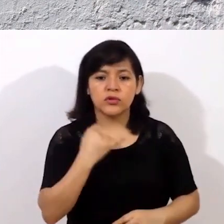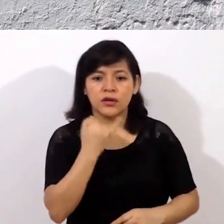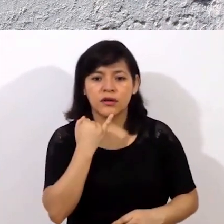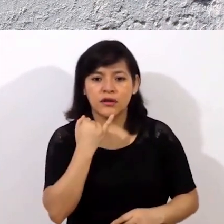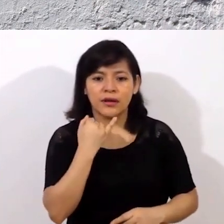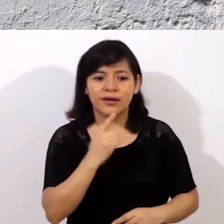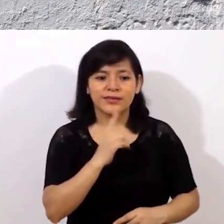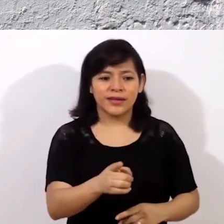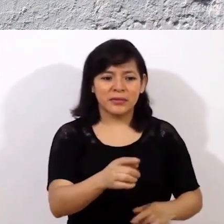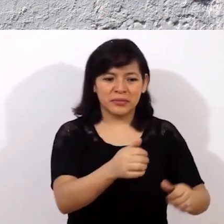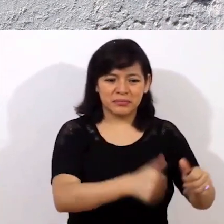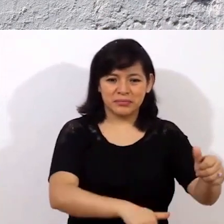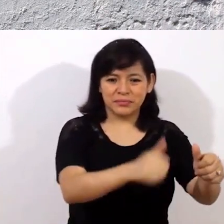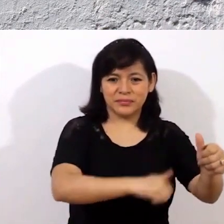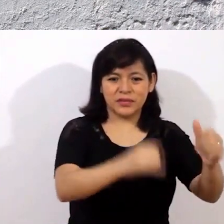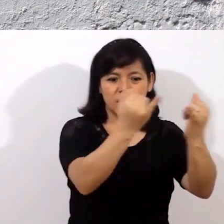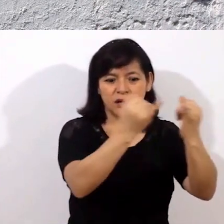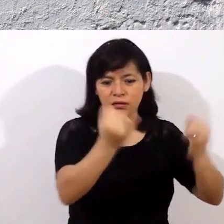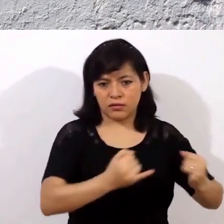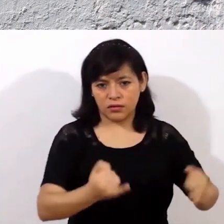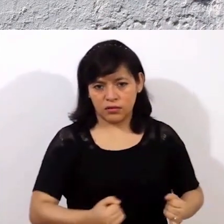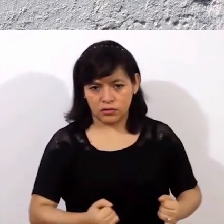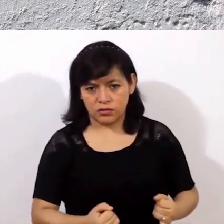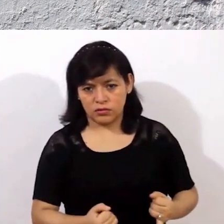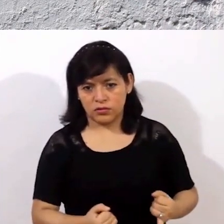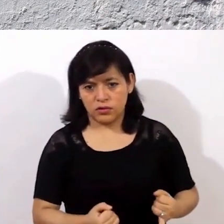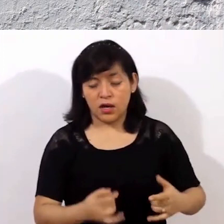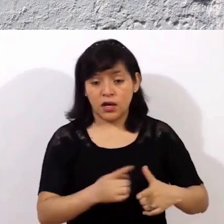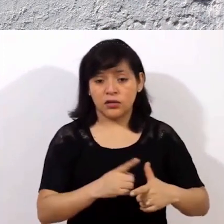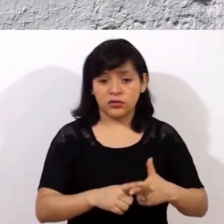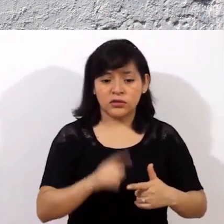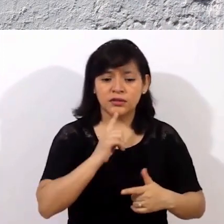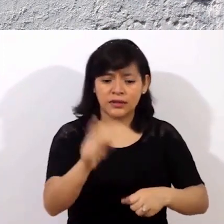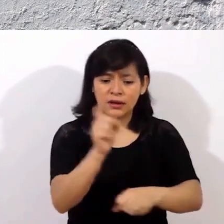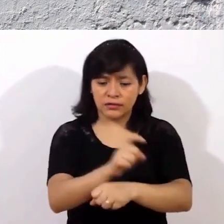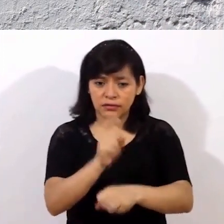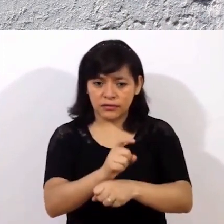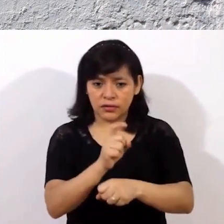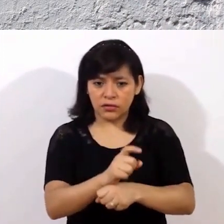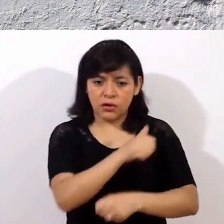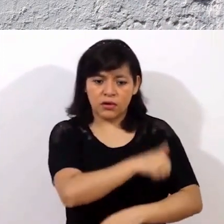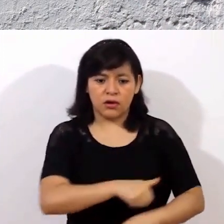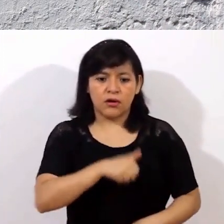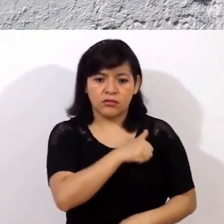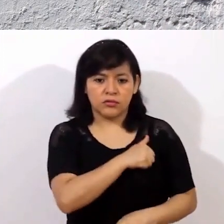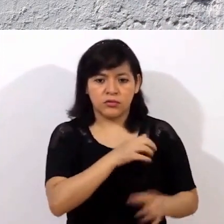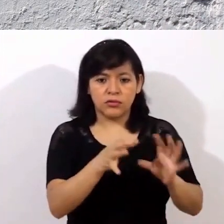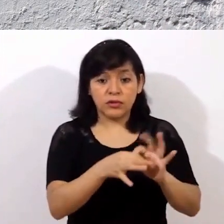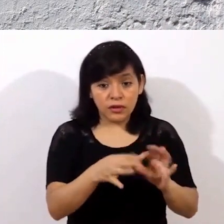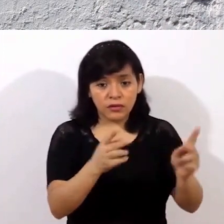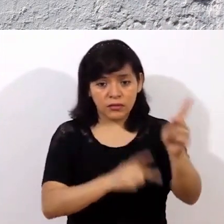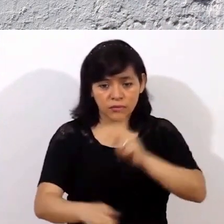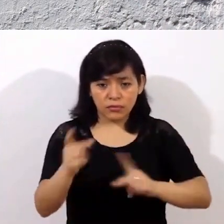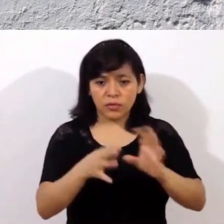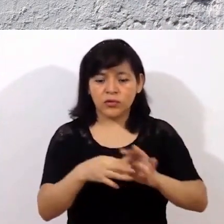los Baales, que no eran otra cosa que los dioses paganos de los cananeos. Y se habla de la actitud de Israel,